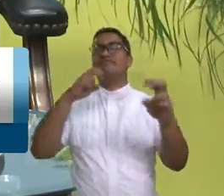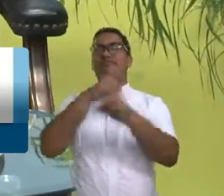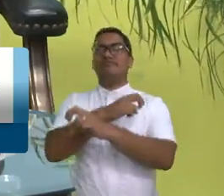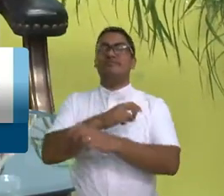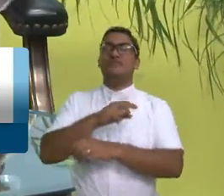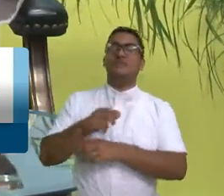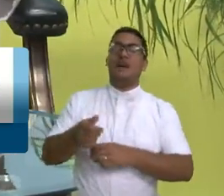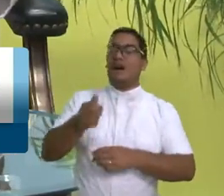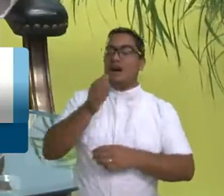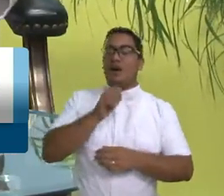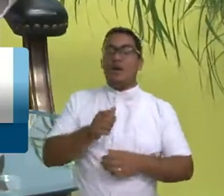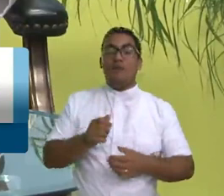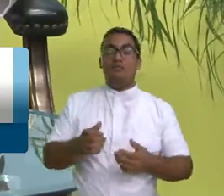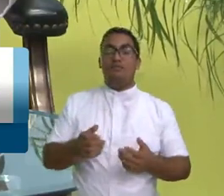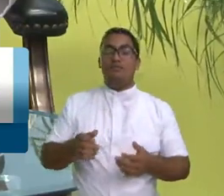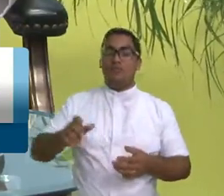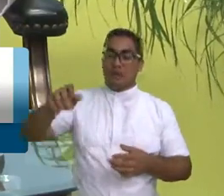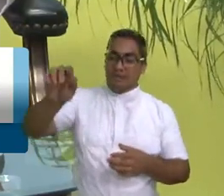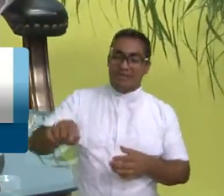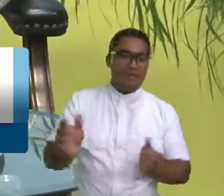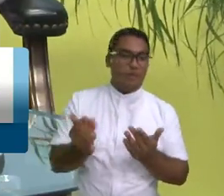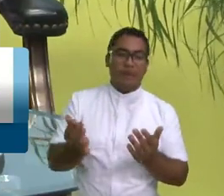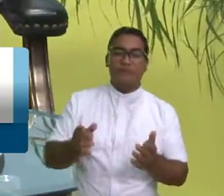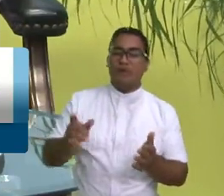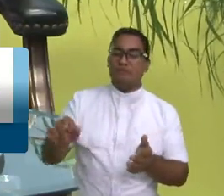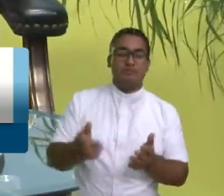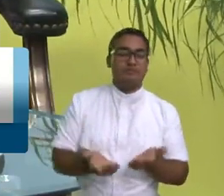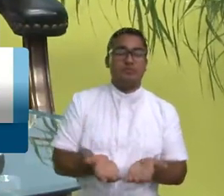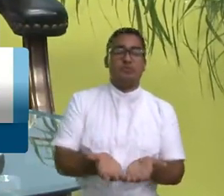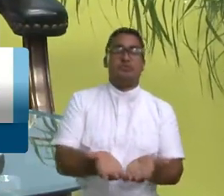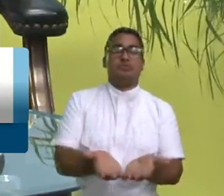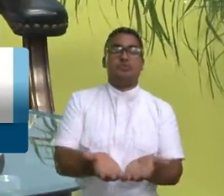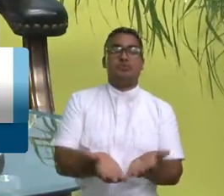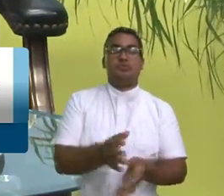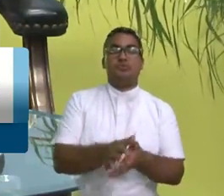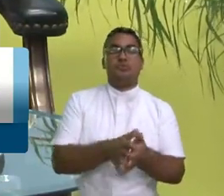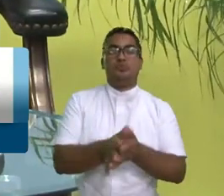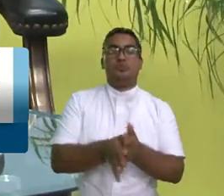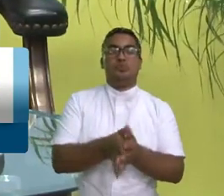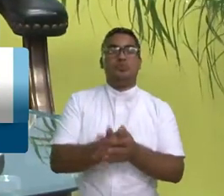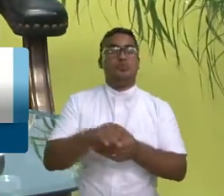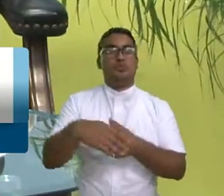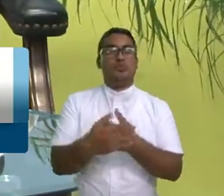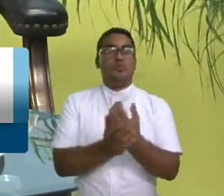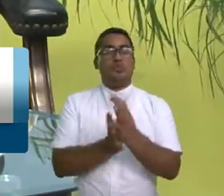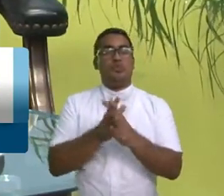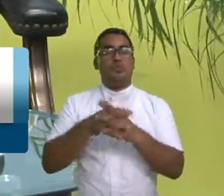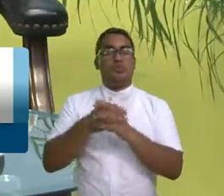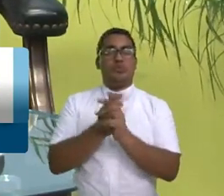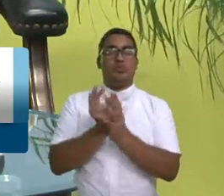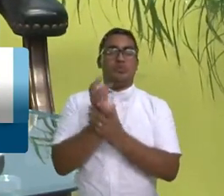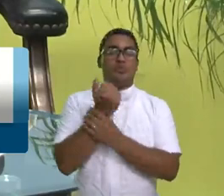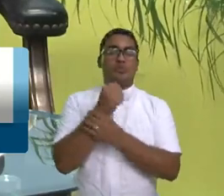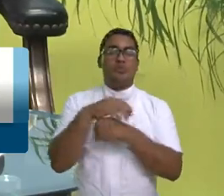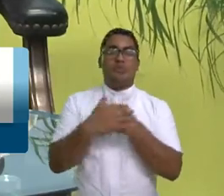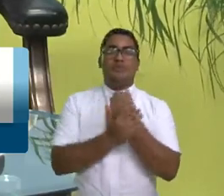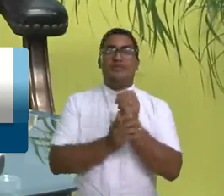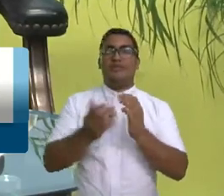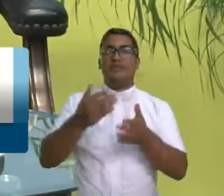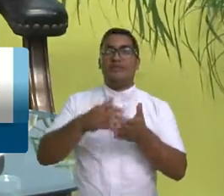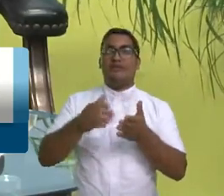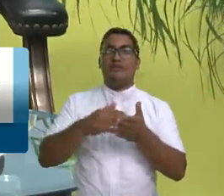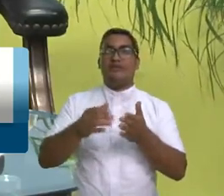manos. Hay dispensadores de jabón líquido y nos facilitan el lavado de las manos. Igual el secado es fácil porque